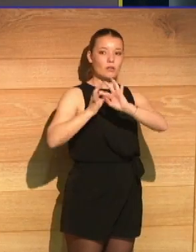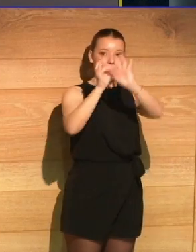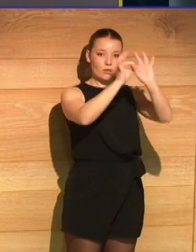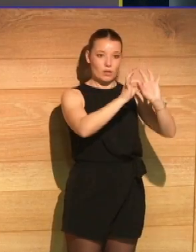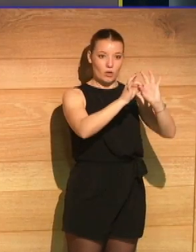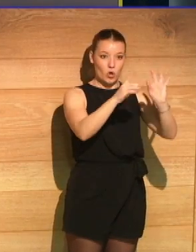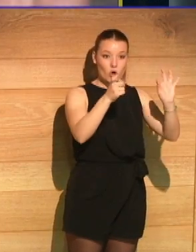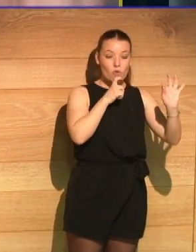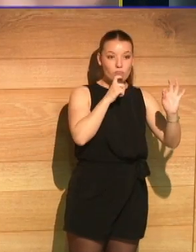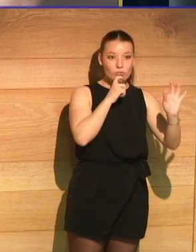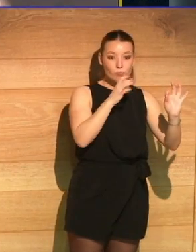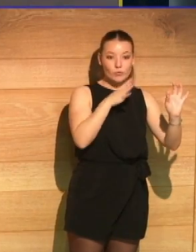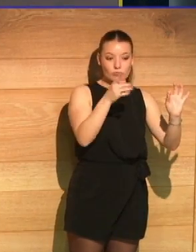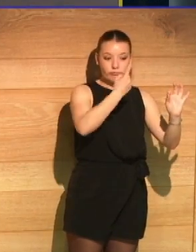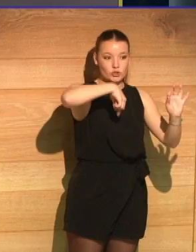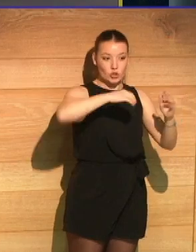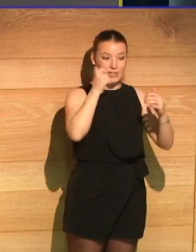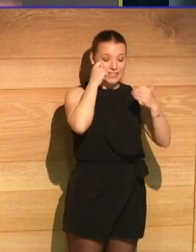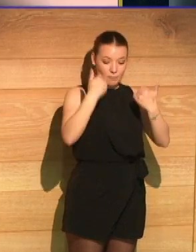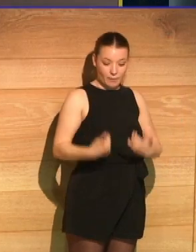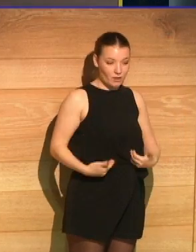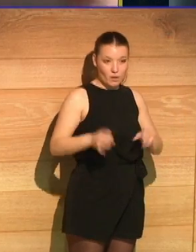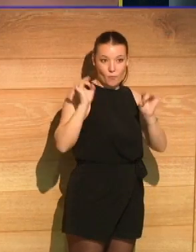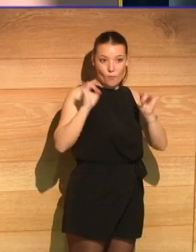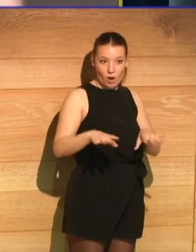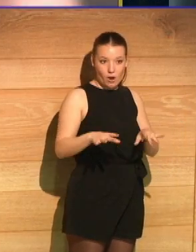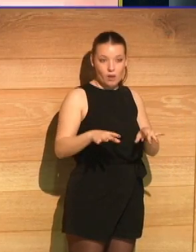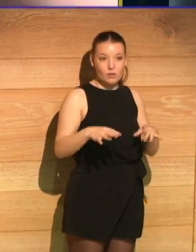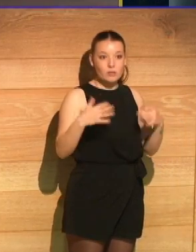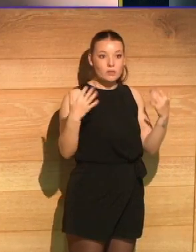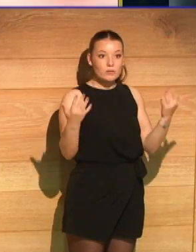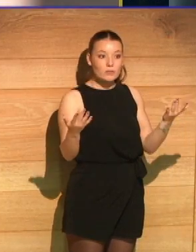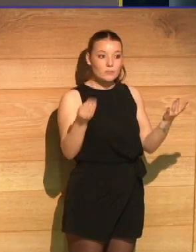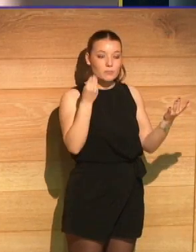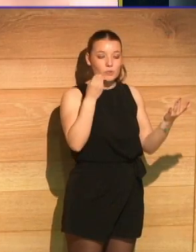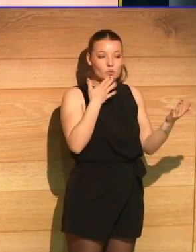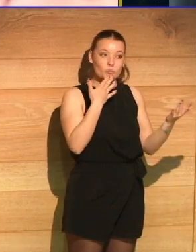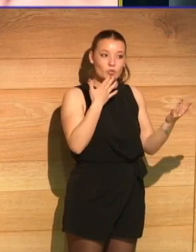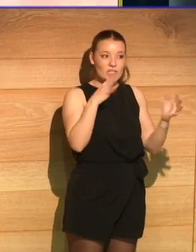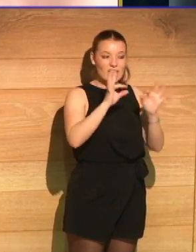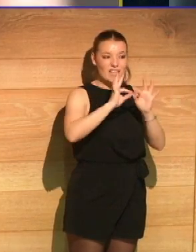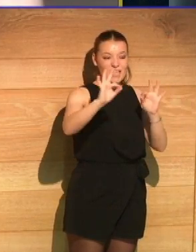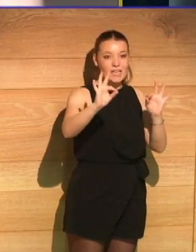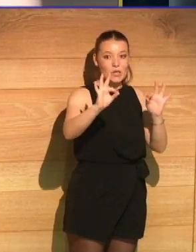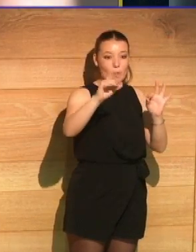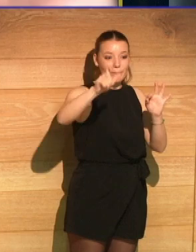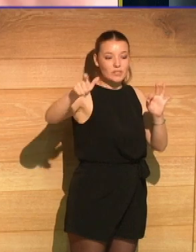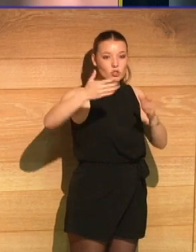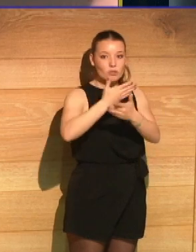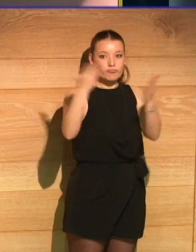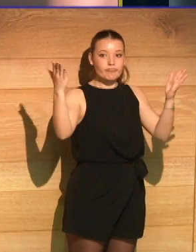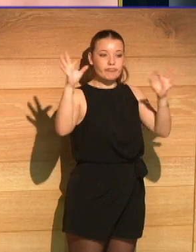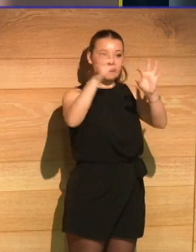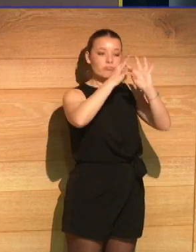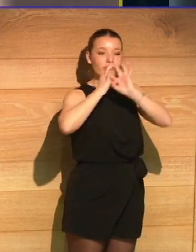como porque nosotros somos la misma especie. Entonces el virus es un hilo que están conectando todos